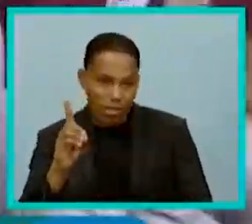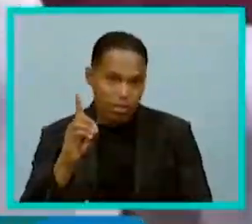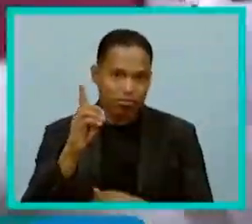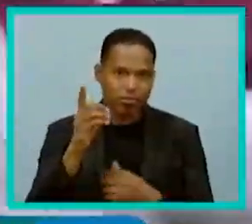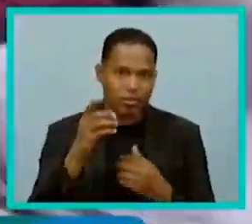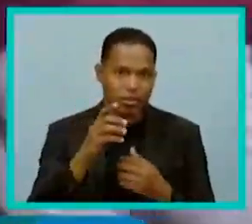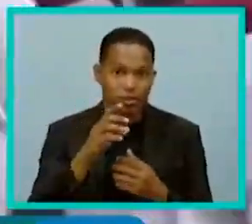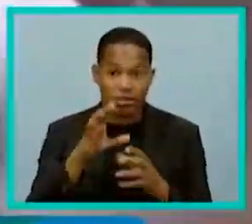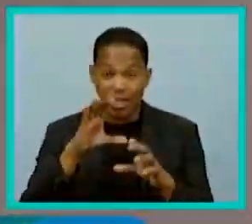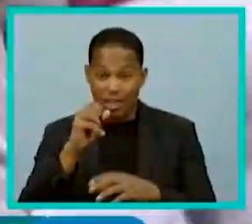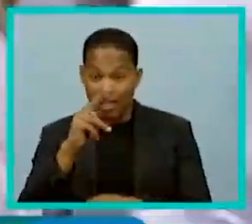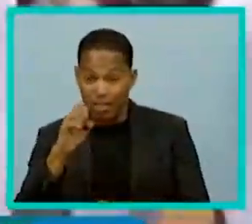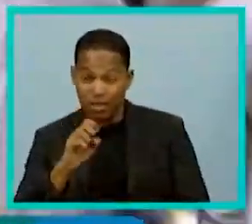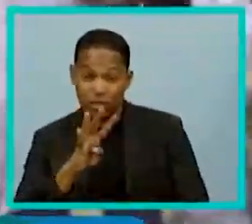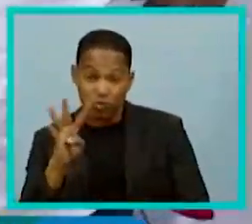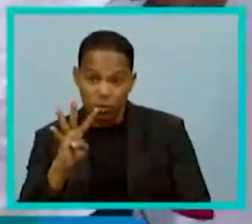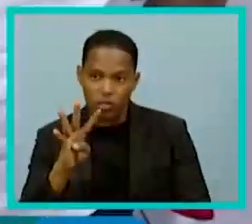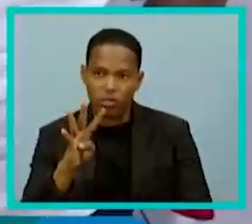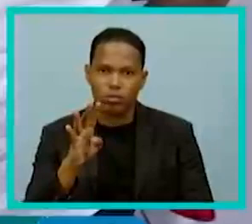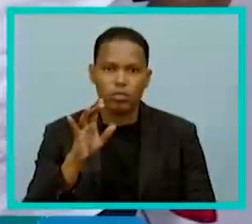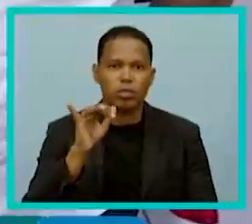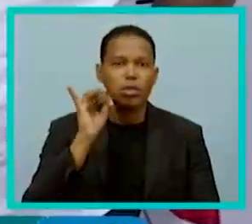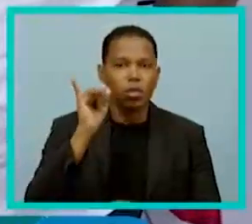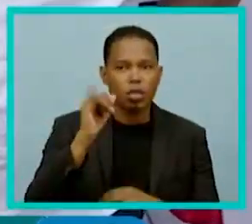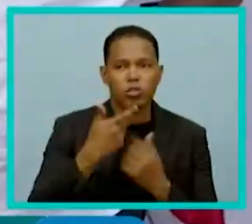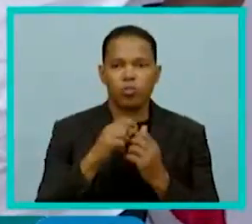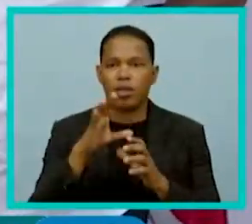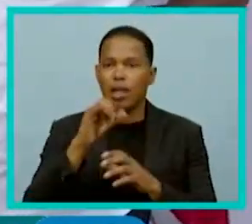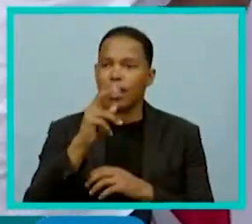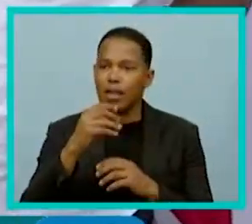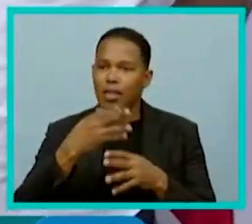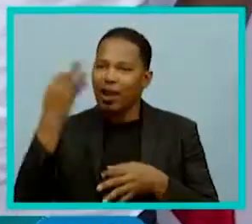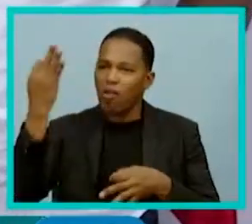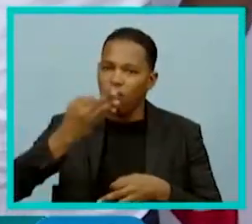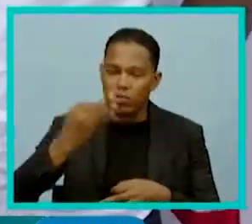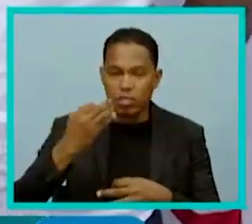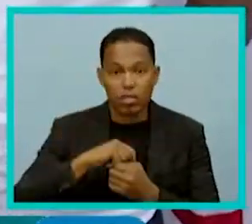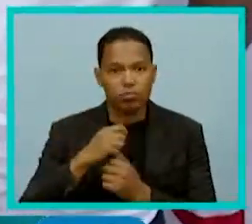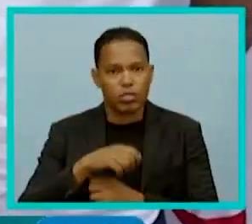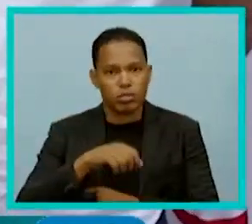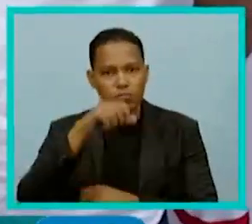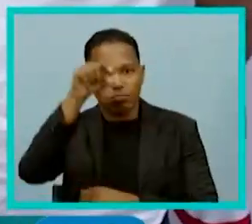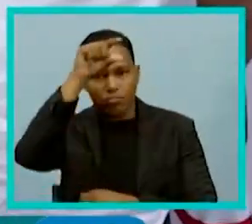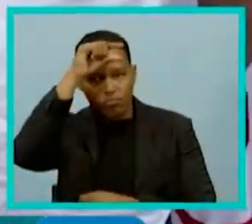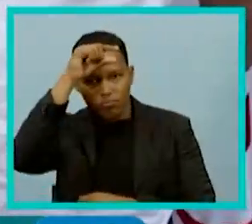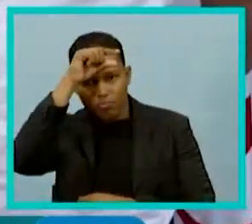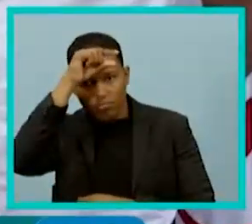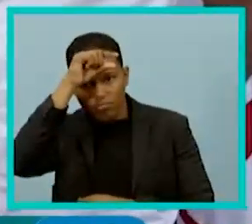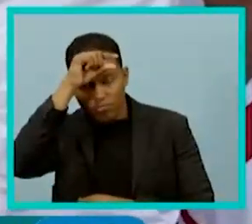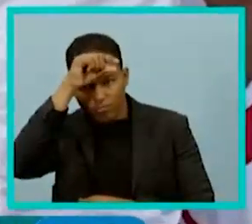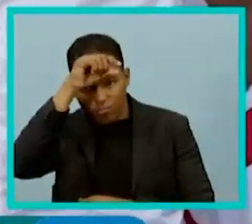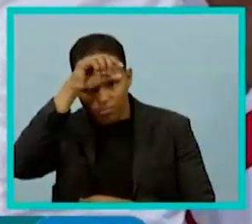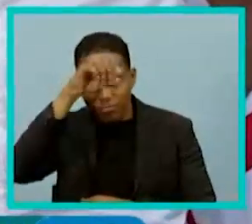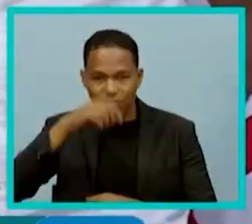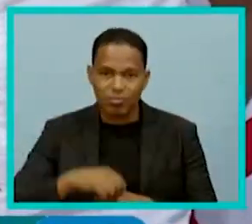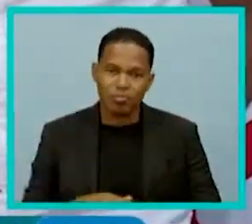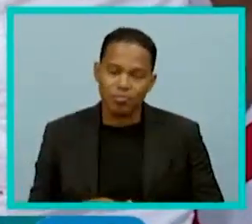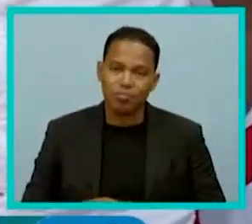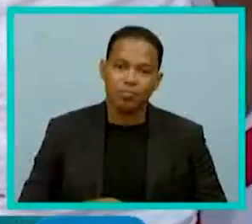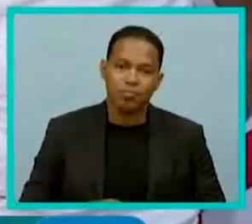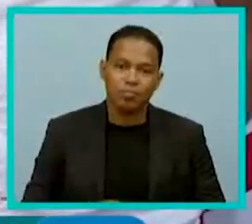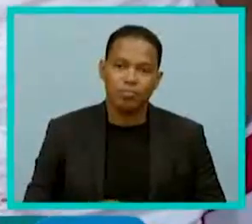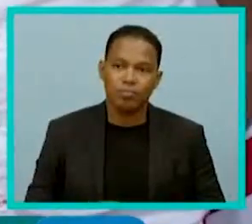todo el país seremos el canal oficial de los gigantes del Cibao en ese sentido Pues la verdad que el señor